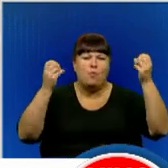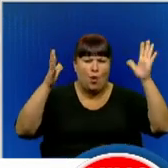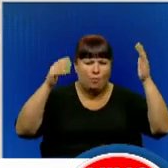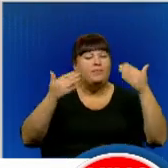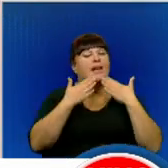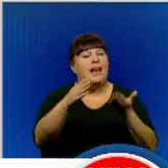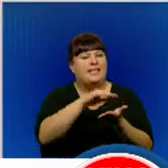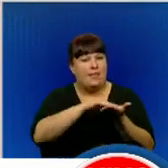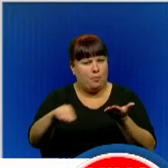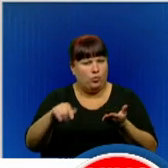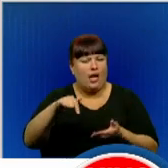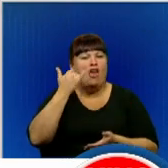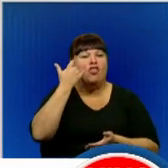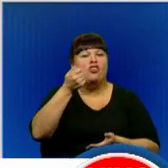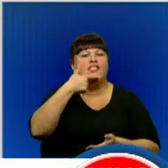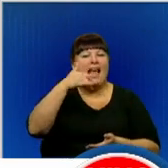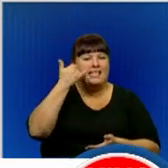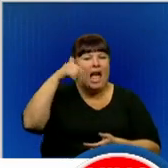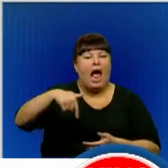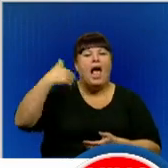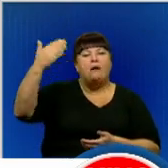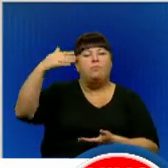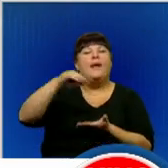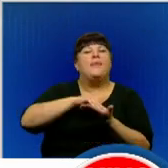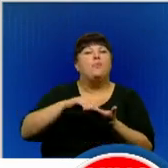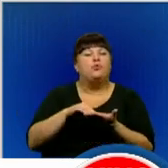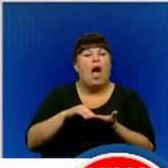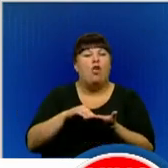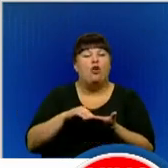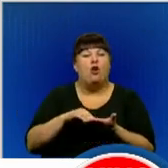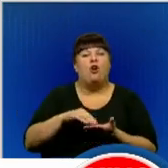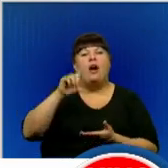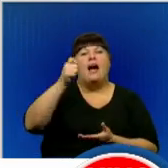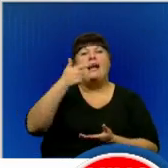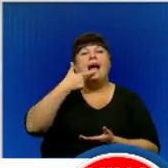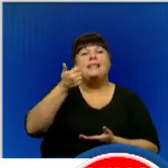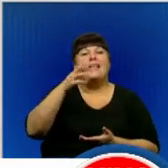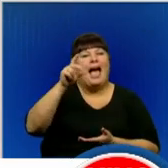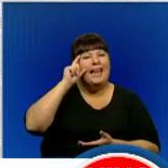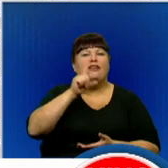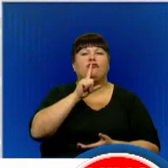gracias diputados aquí en uso de la palabra el diputado marcelo casaretto